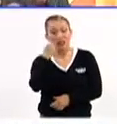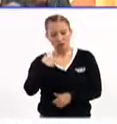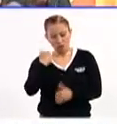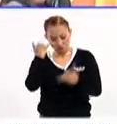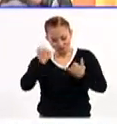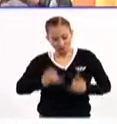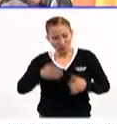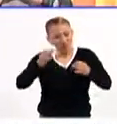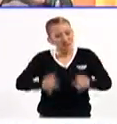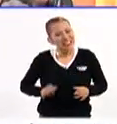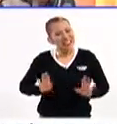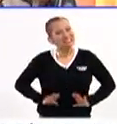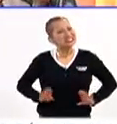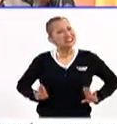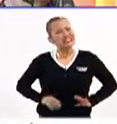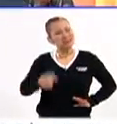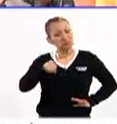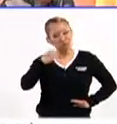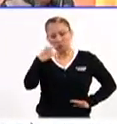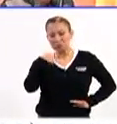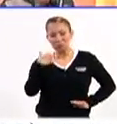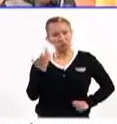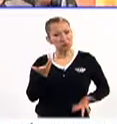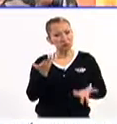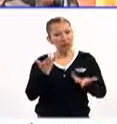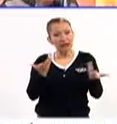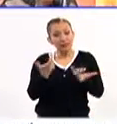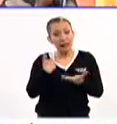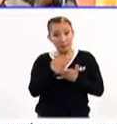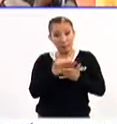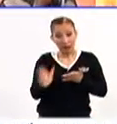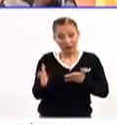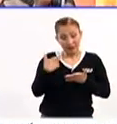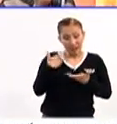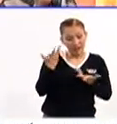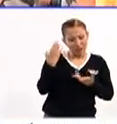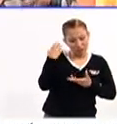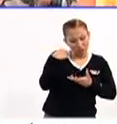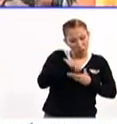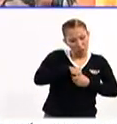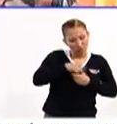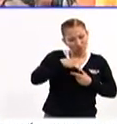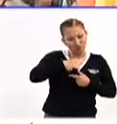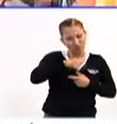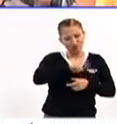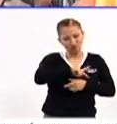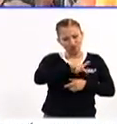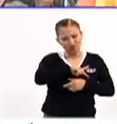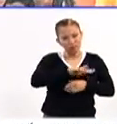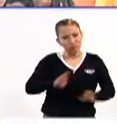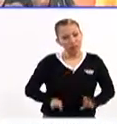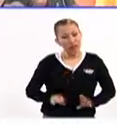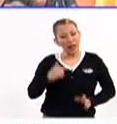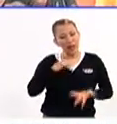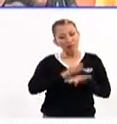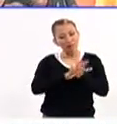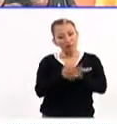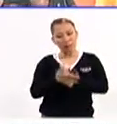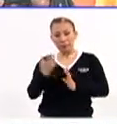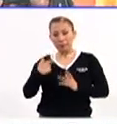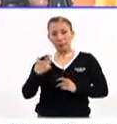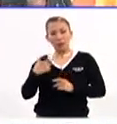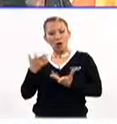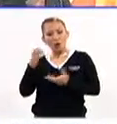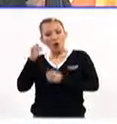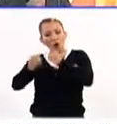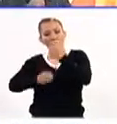construyó su persona, su identidad. A partir de construir su identidad, se forja una personalidad,